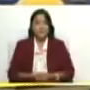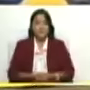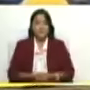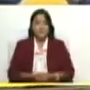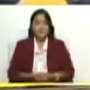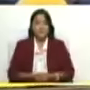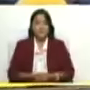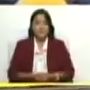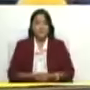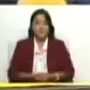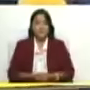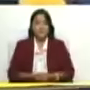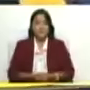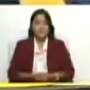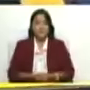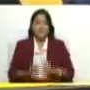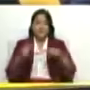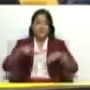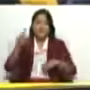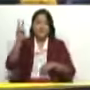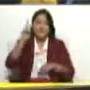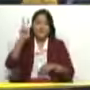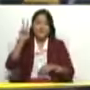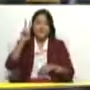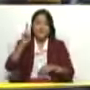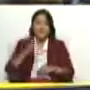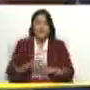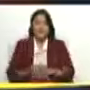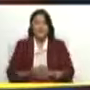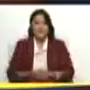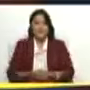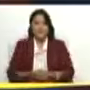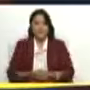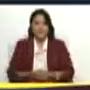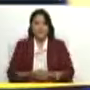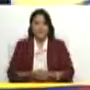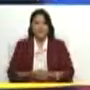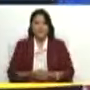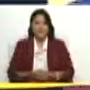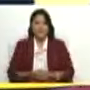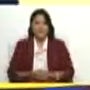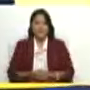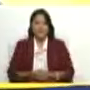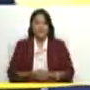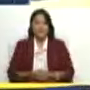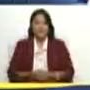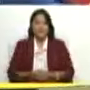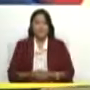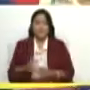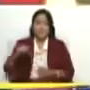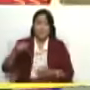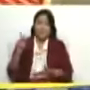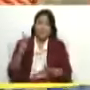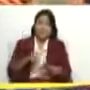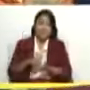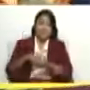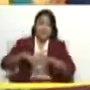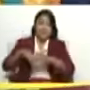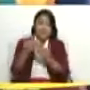bienvenidas a Su patria Venezuela a los que están llegando hoy